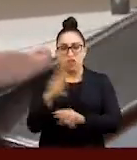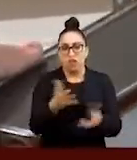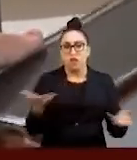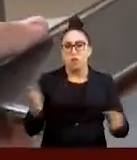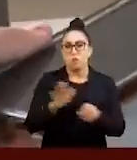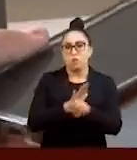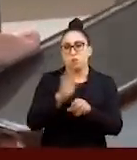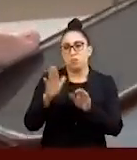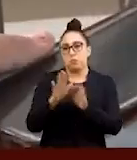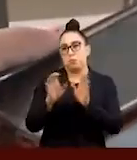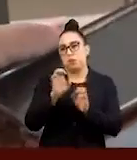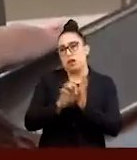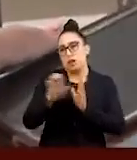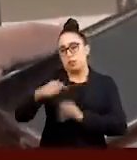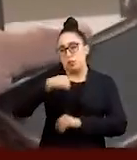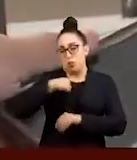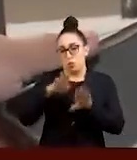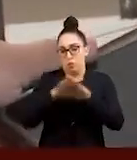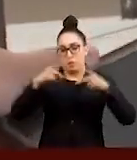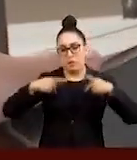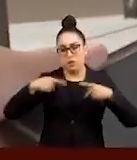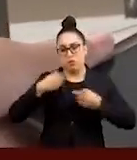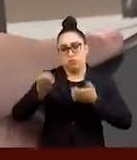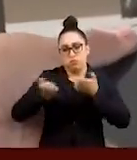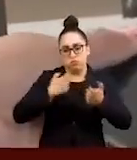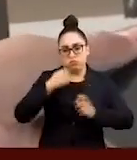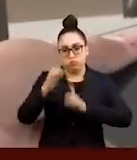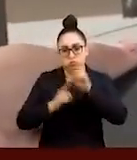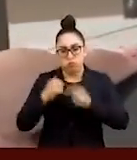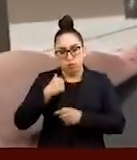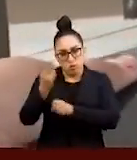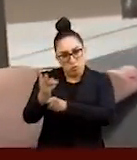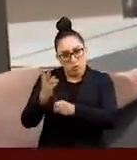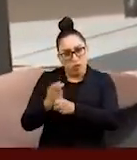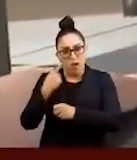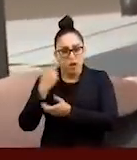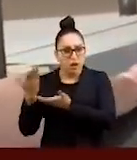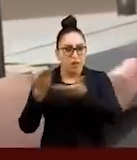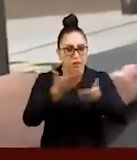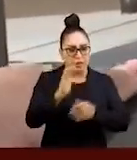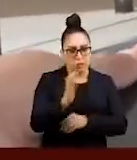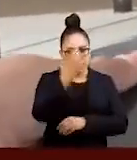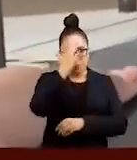como deportista sí los invito a que me acompañen a ver lo que es el Paralímpico.